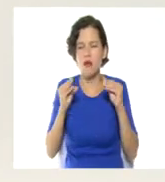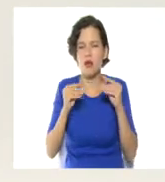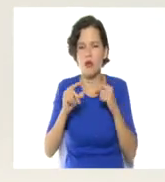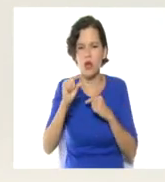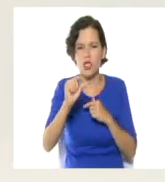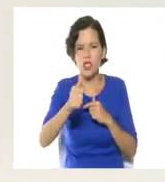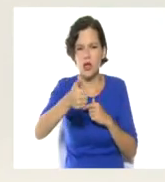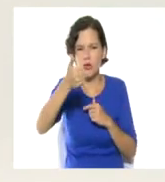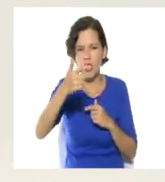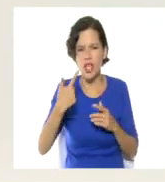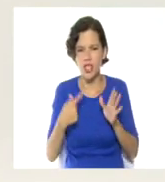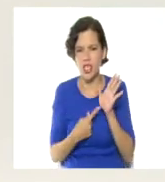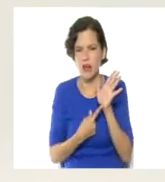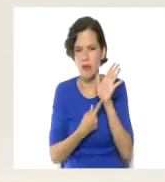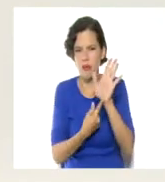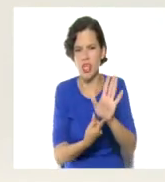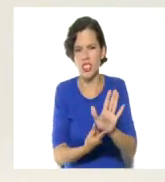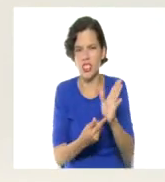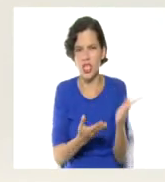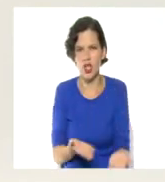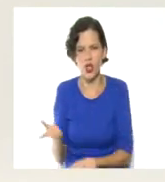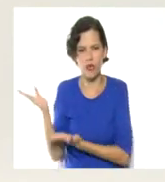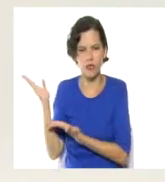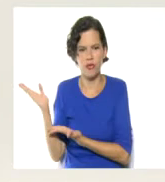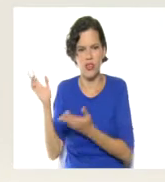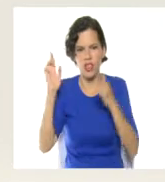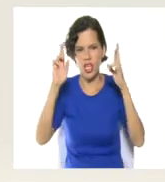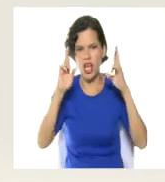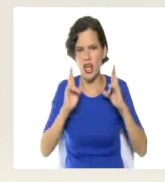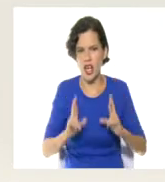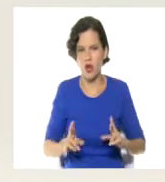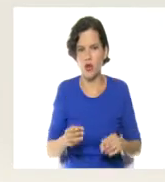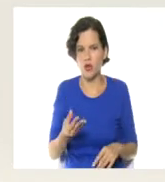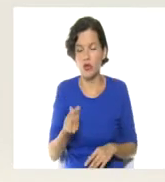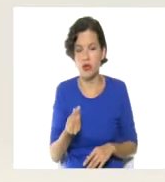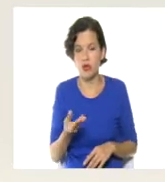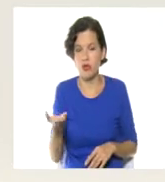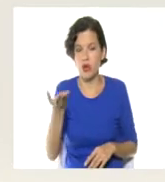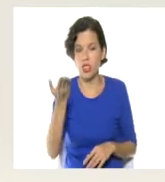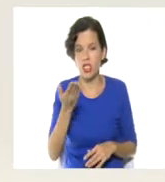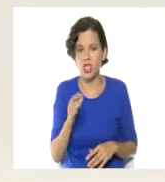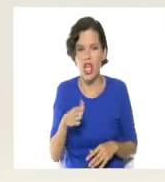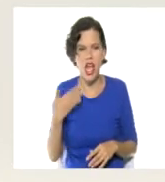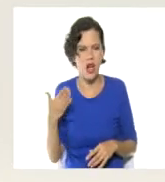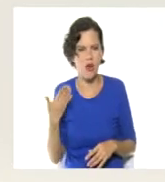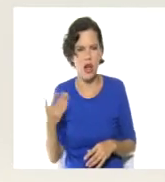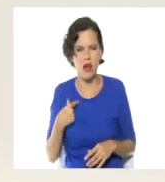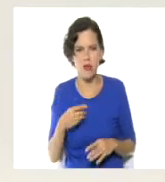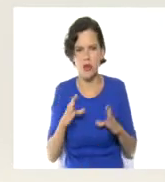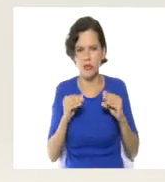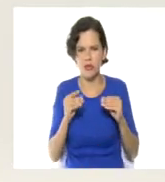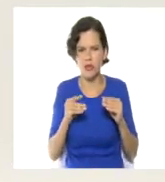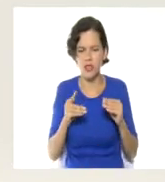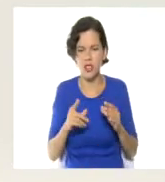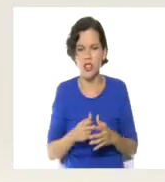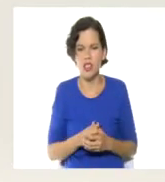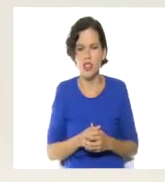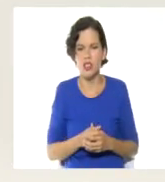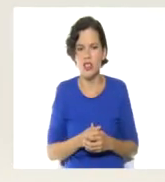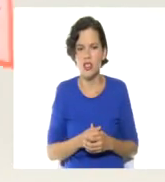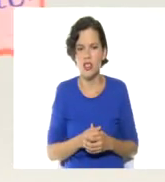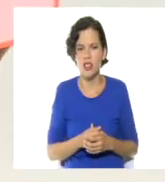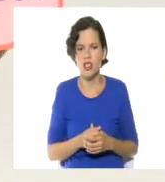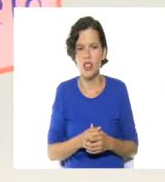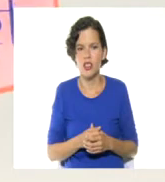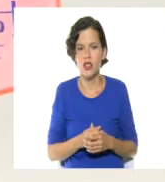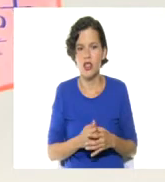tema, te presento este recurso sumamente interesante, el cual hemos denominado nuestro